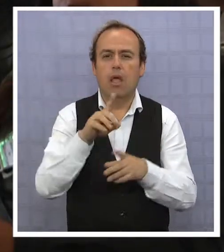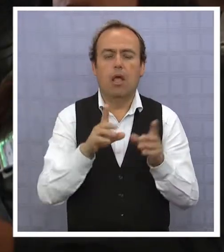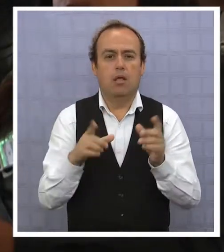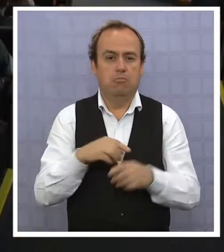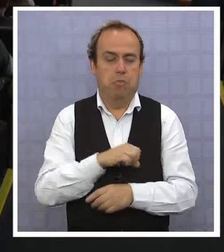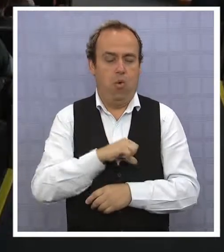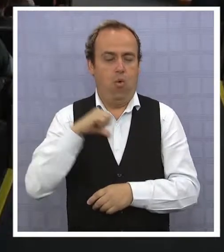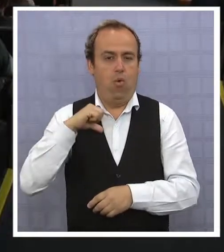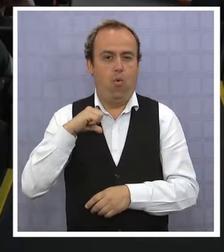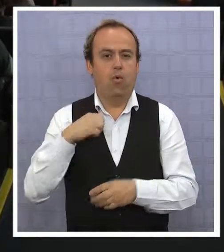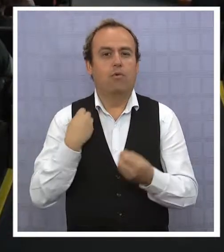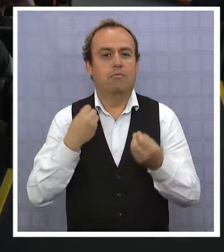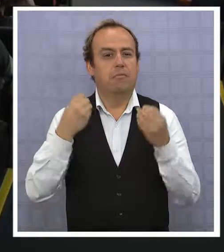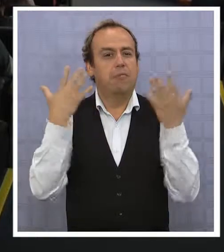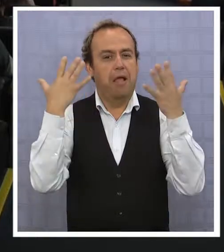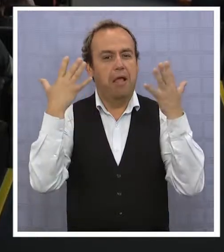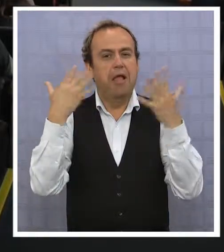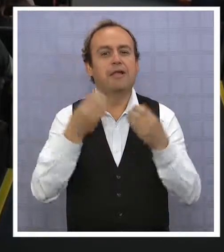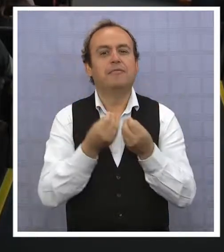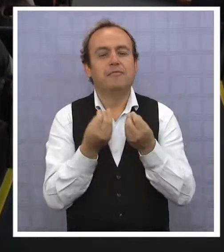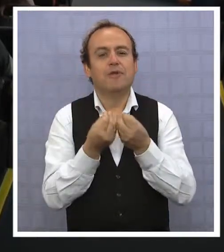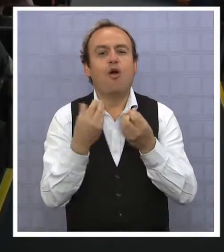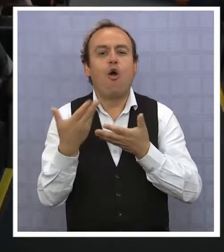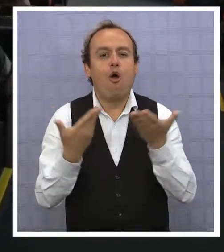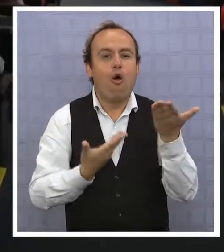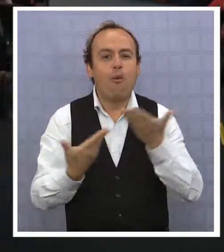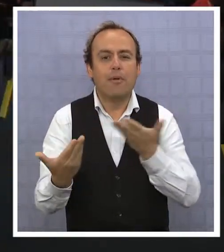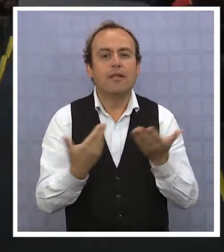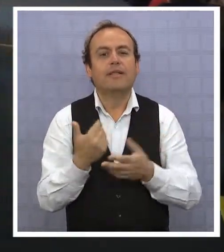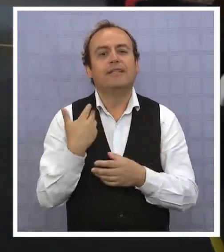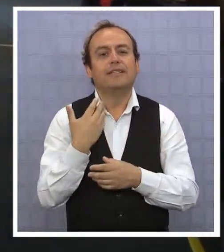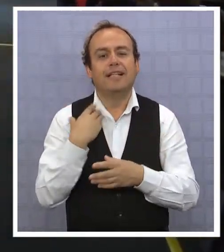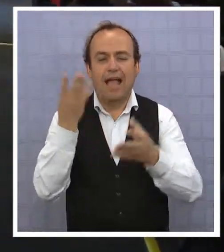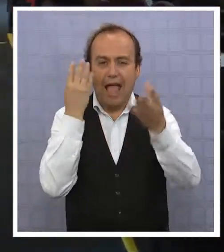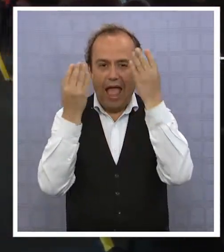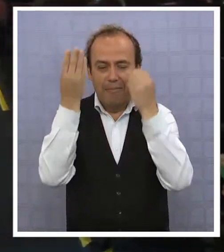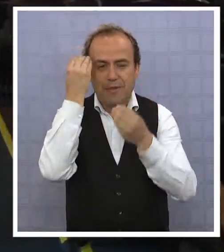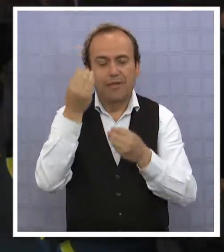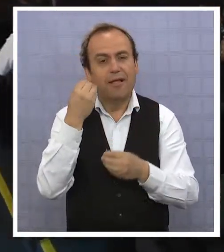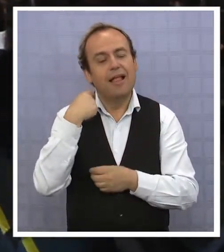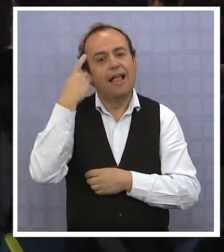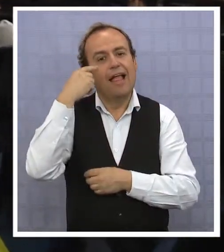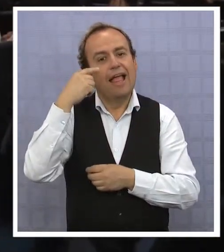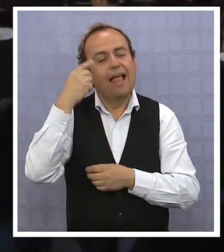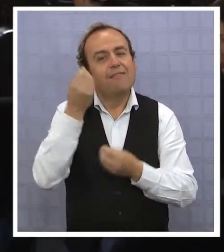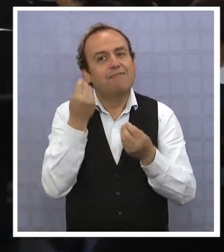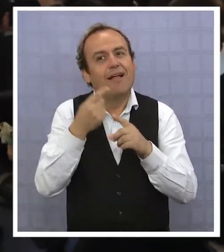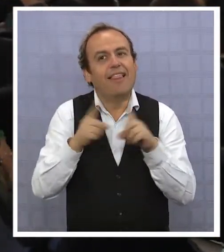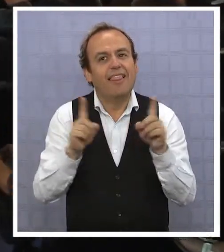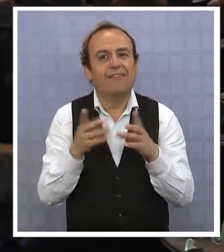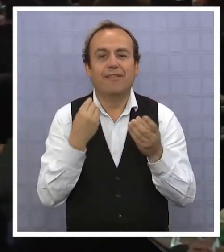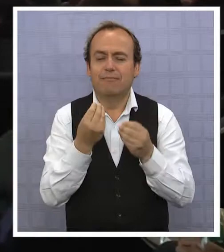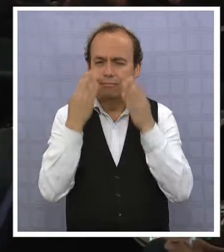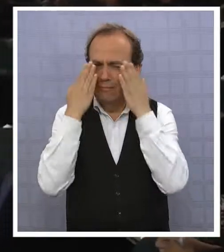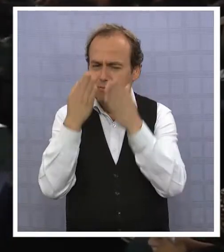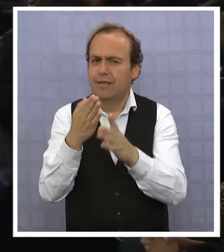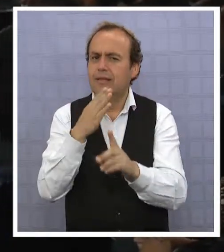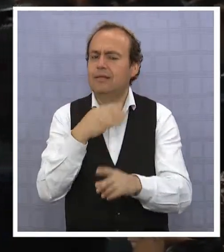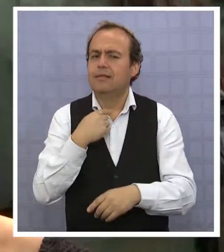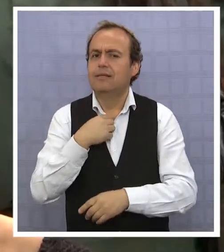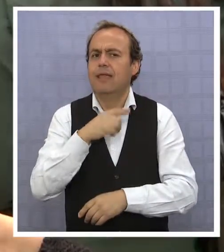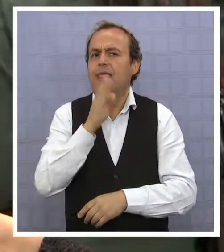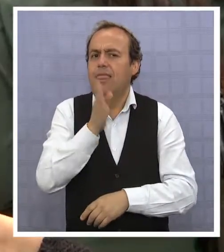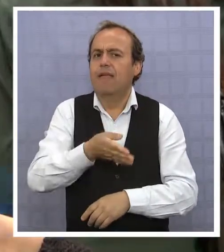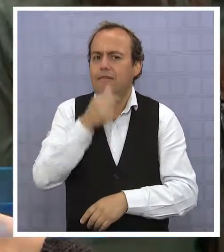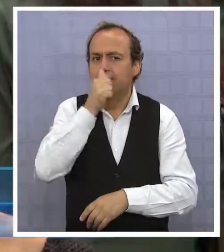muy orgullosas, celebraron su día compartiendo experiencias y anécdotas, señalando que esta es una profesión de mucha vocación y paciencia. La educadora